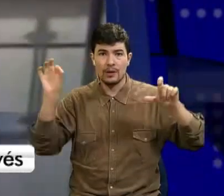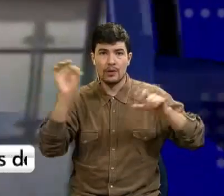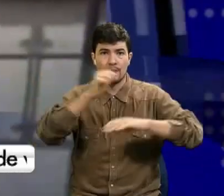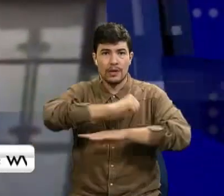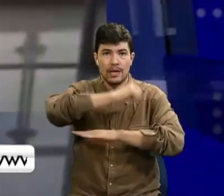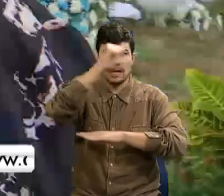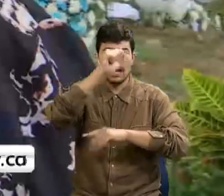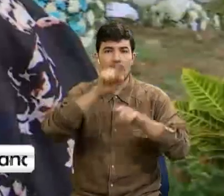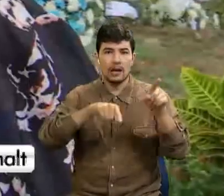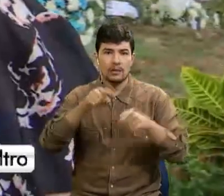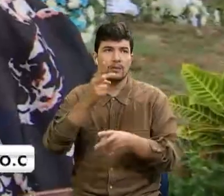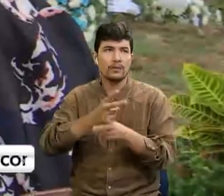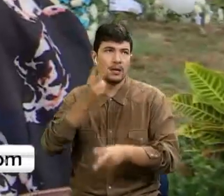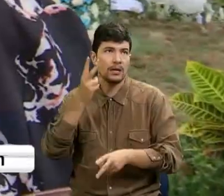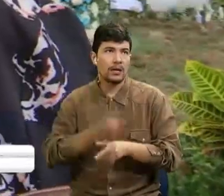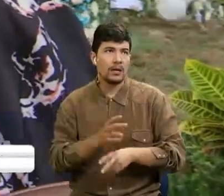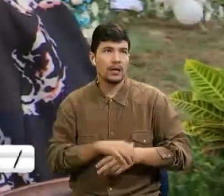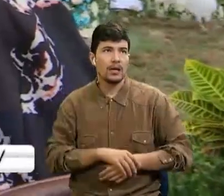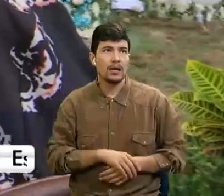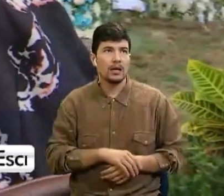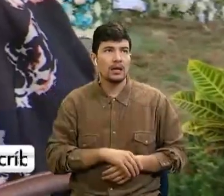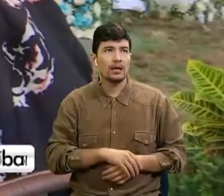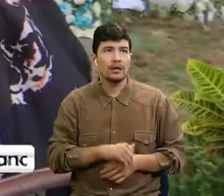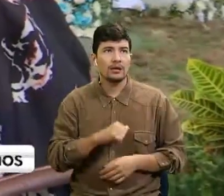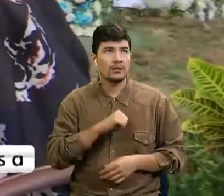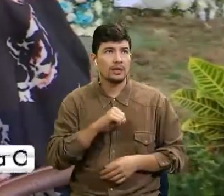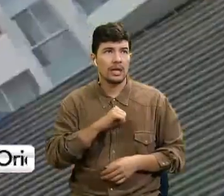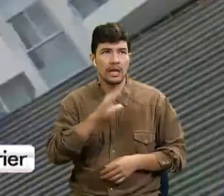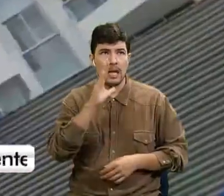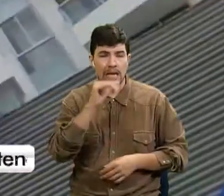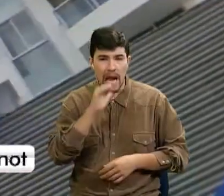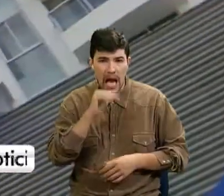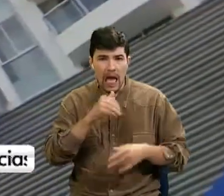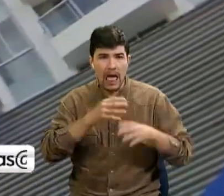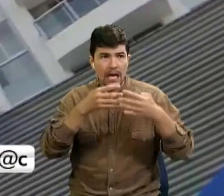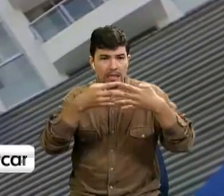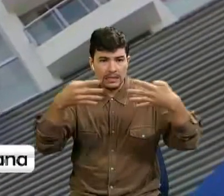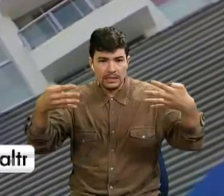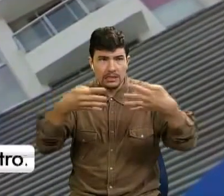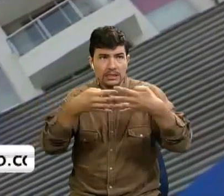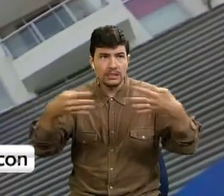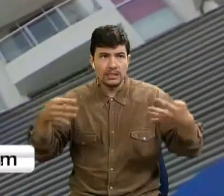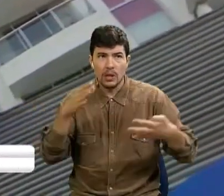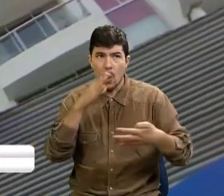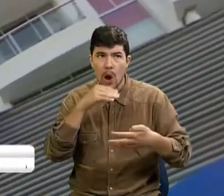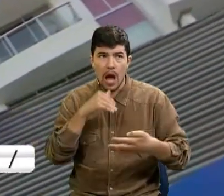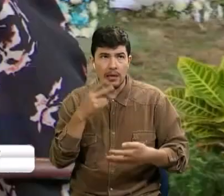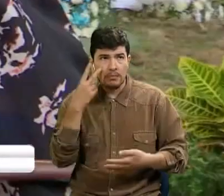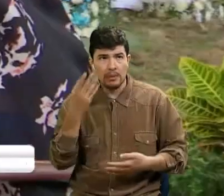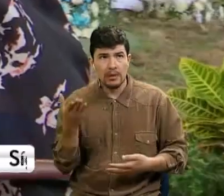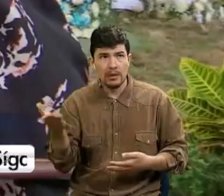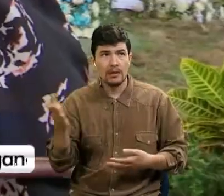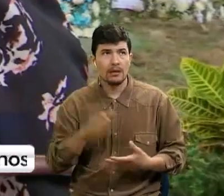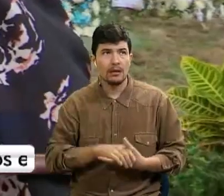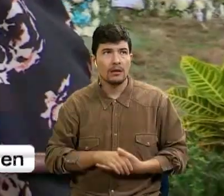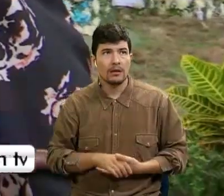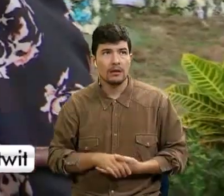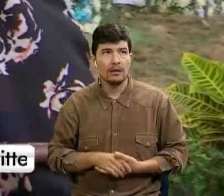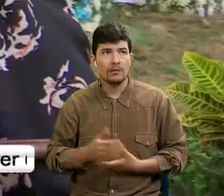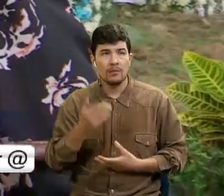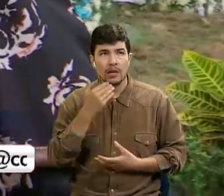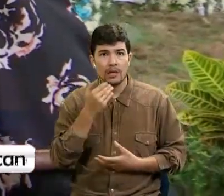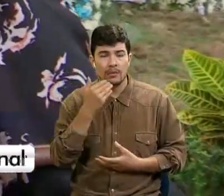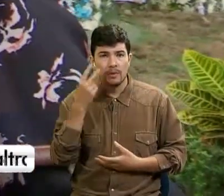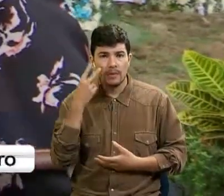son inseguras no son seguros no tienen ninguna reja no tienen ninguna seguridad es que no hay rejas de seguridad mire hay por ejemplo